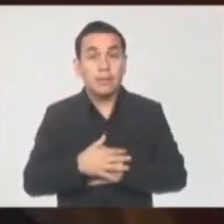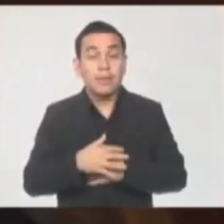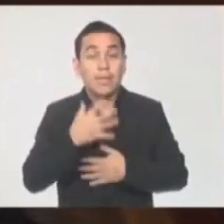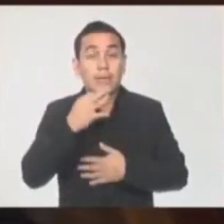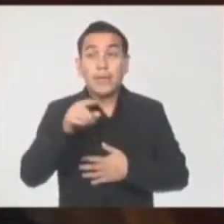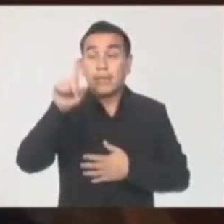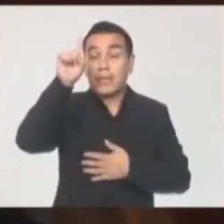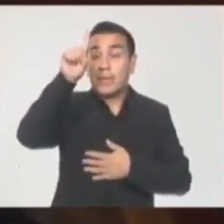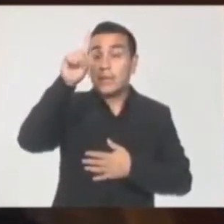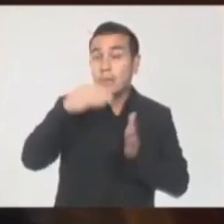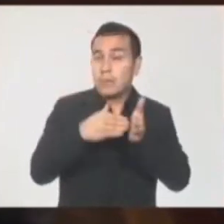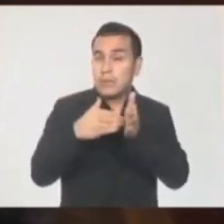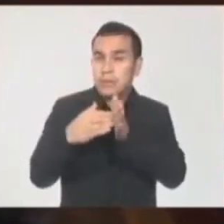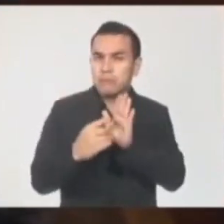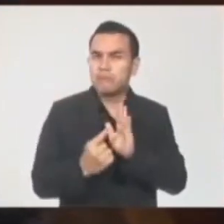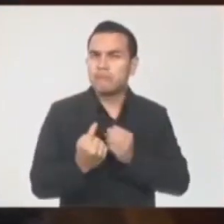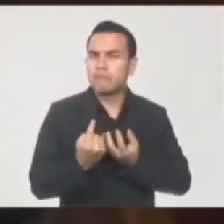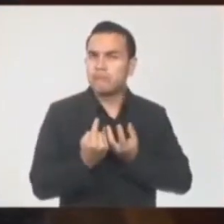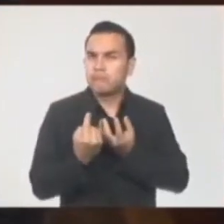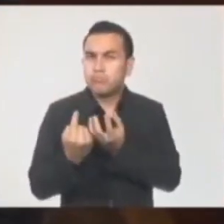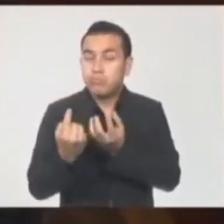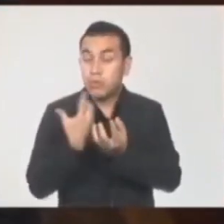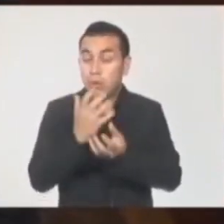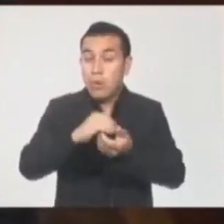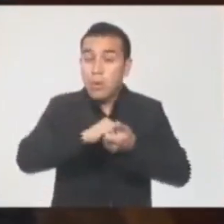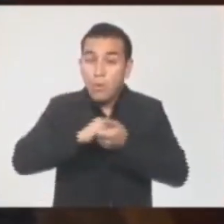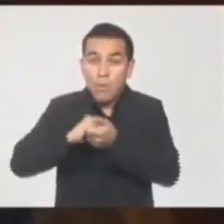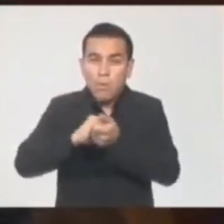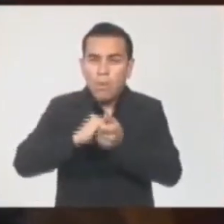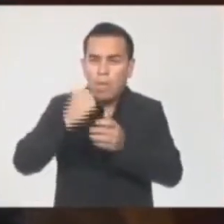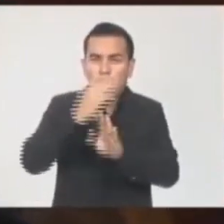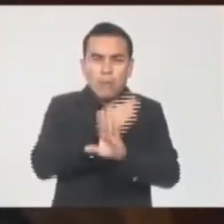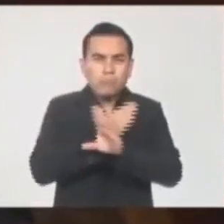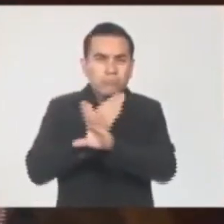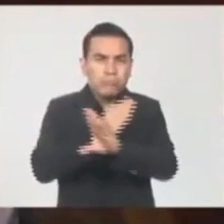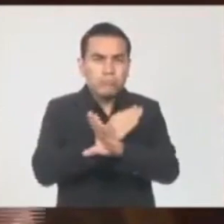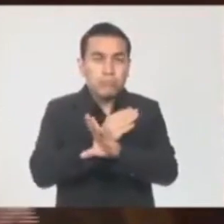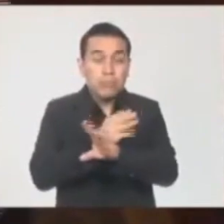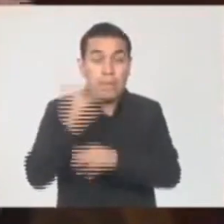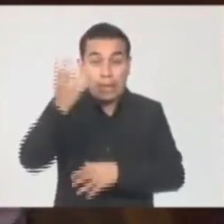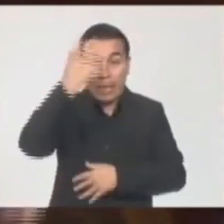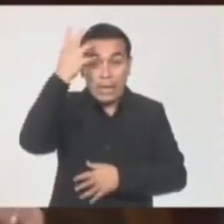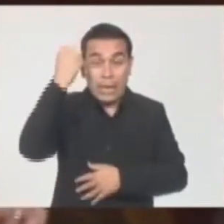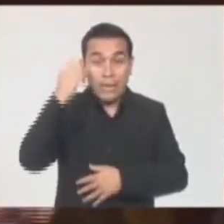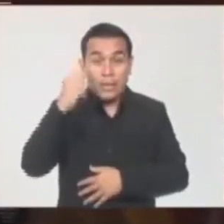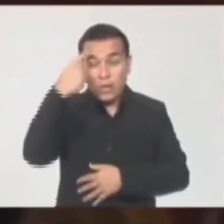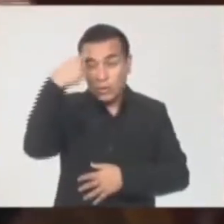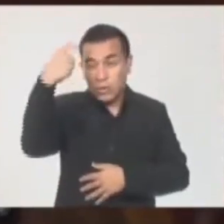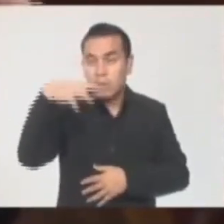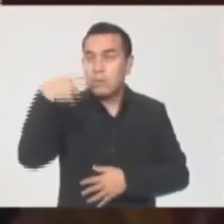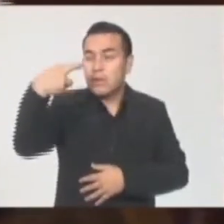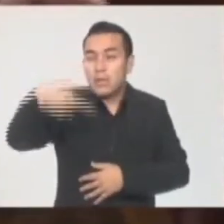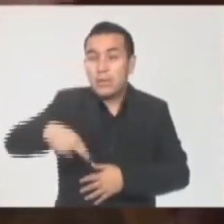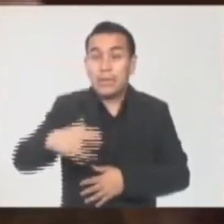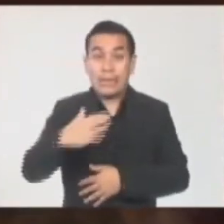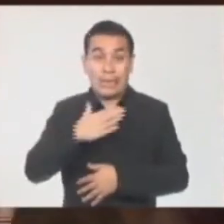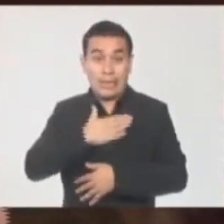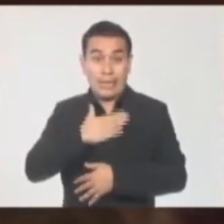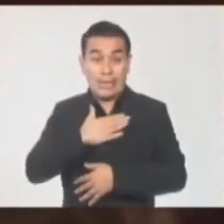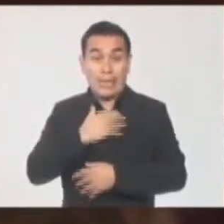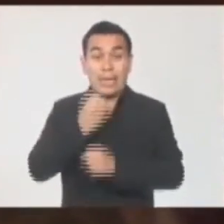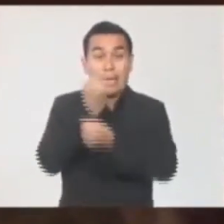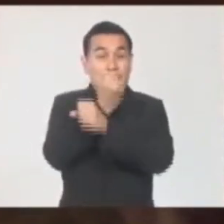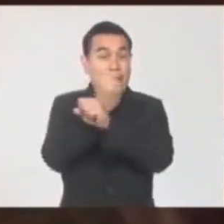Dios por delante, unidos permaneceremos para defender nuestras conquistas y alcanzar nuestro sueño de tener verdadera